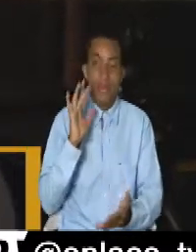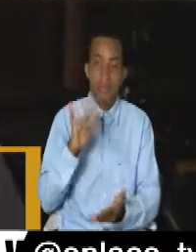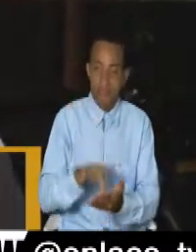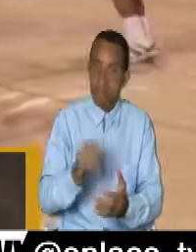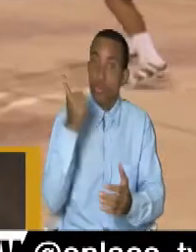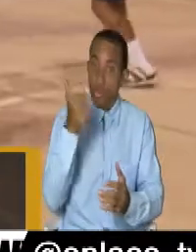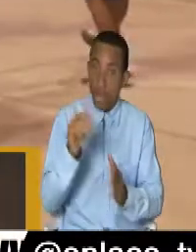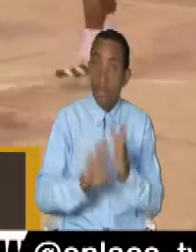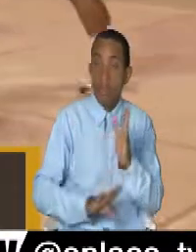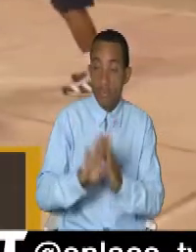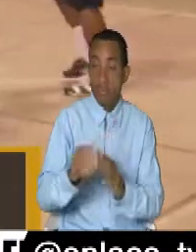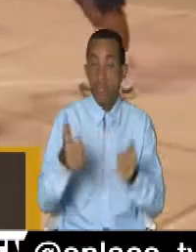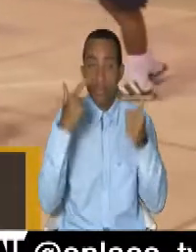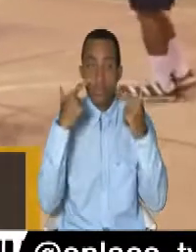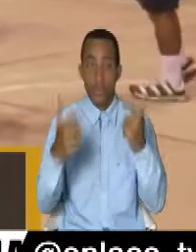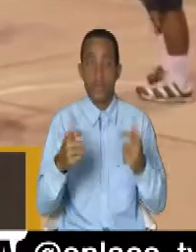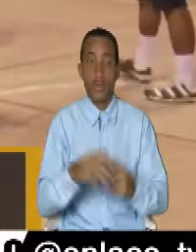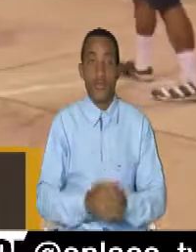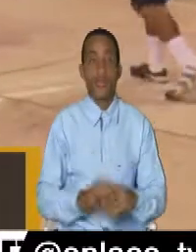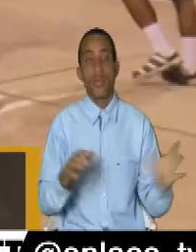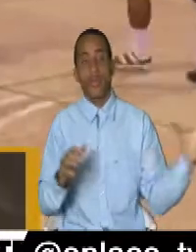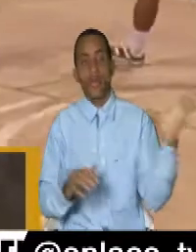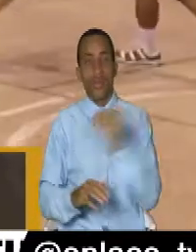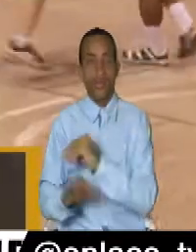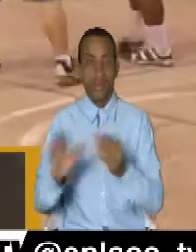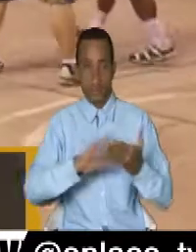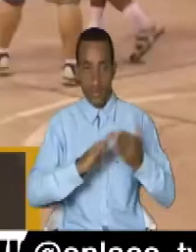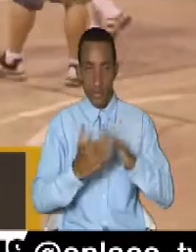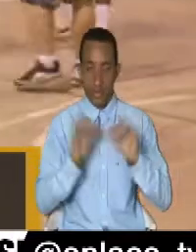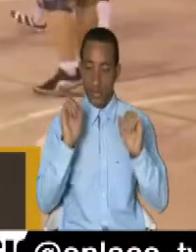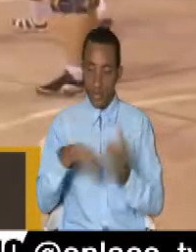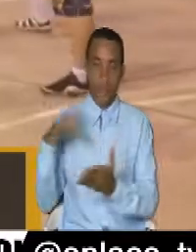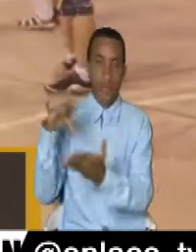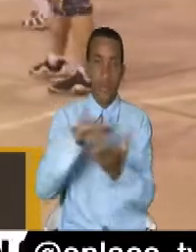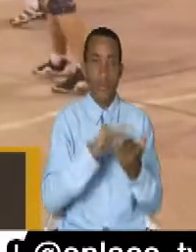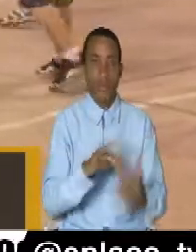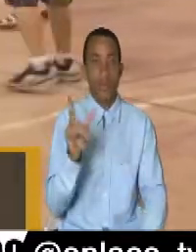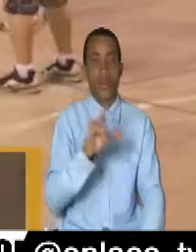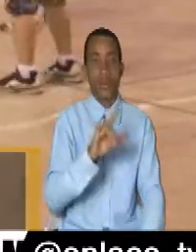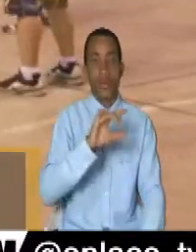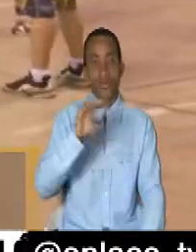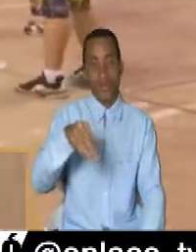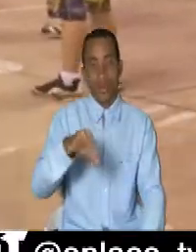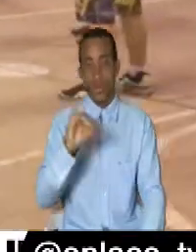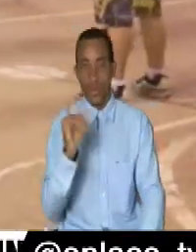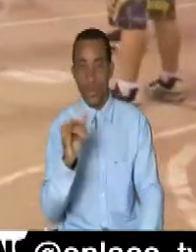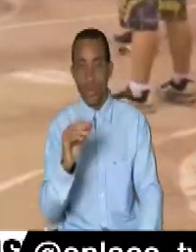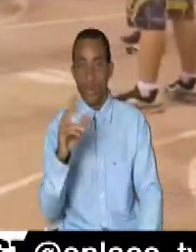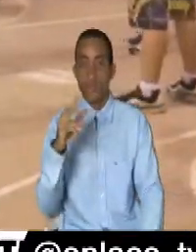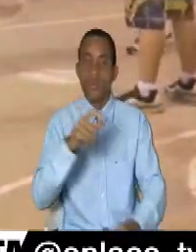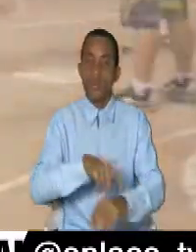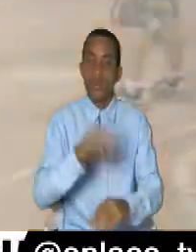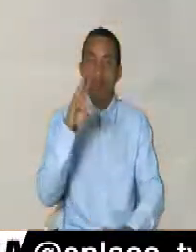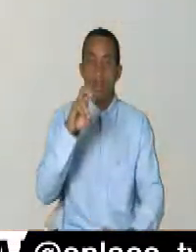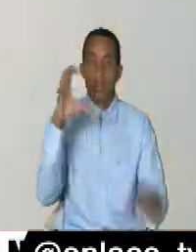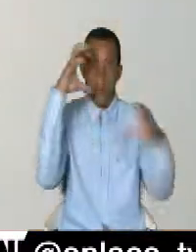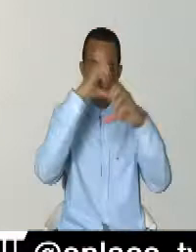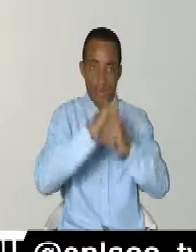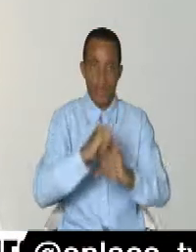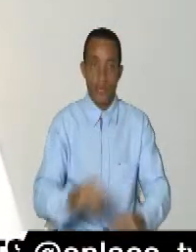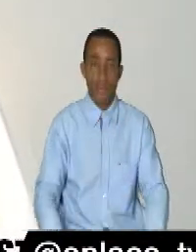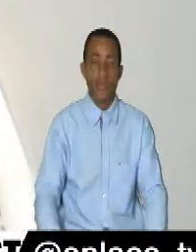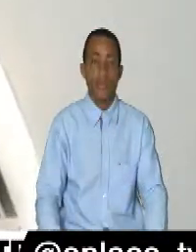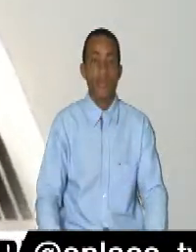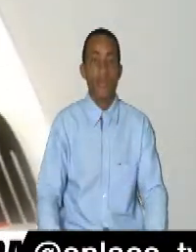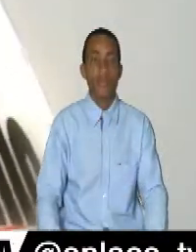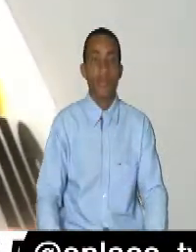muy buen espectáculo. La invitación a toda la comunidad a participar de este torneo lunes, miércoles y jueves a partir de las 7 de la noche. Hasta